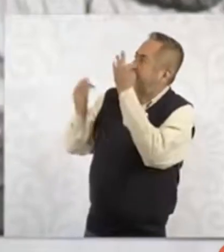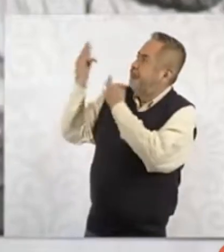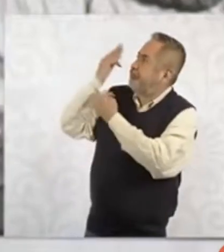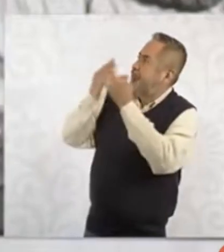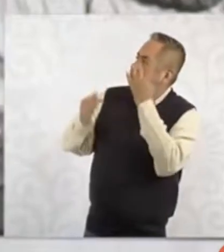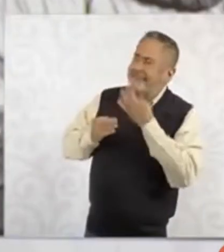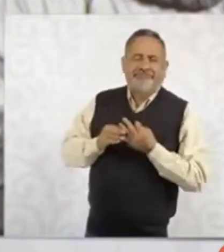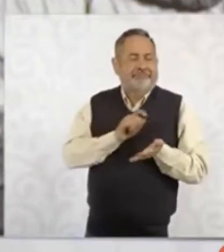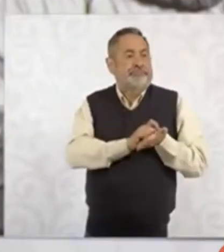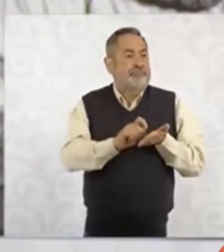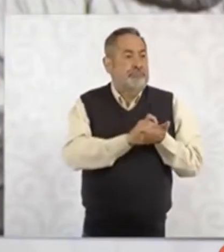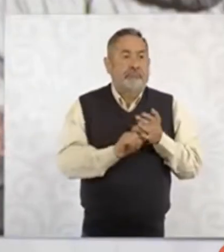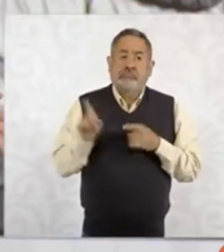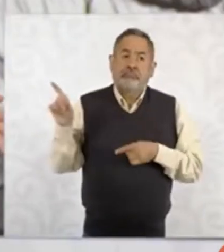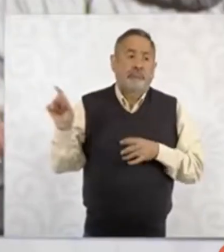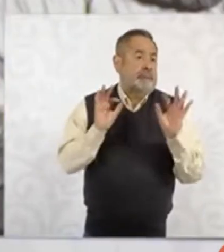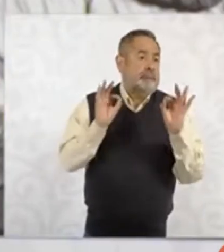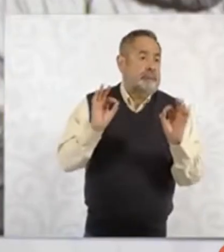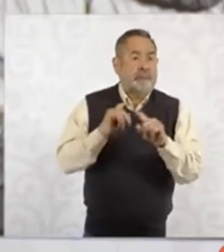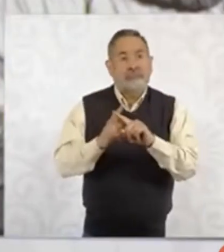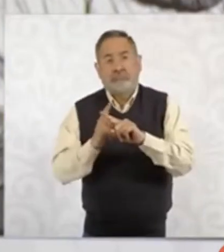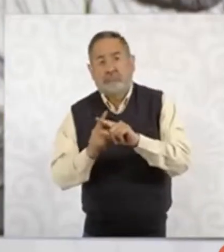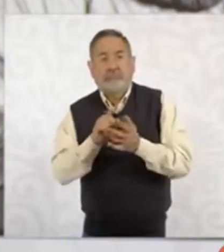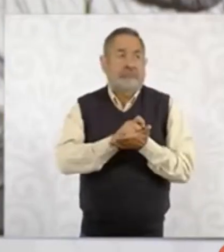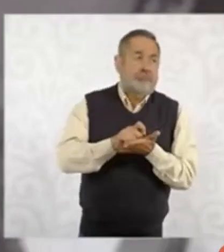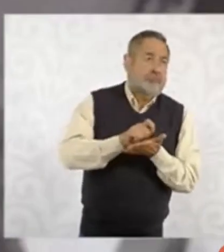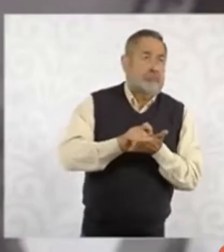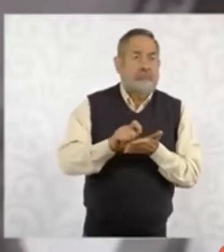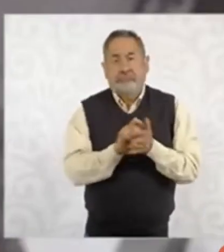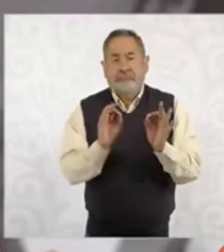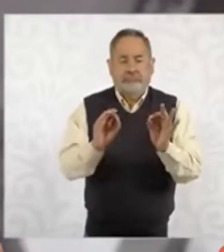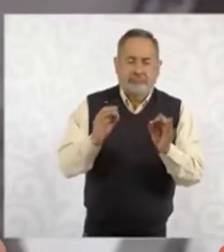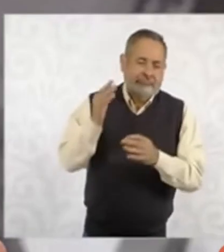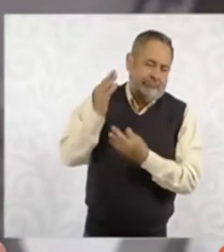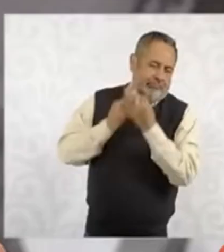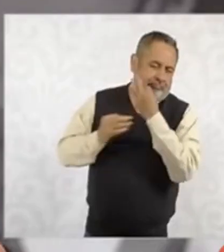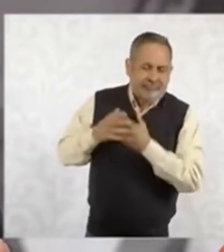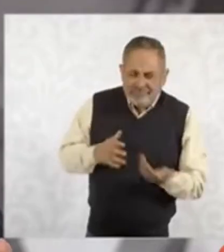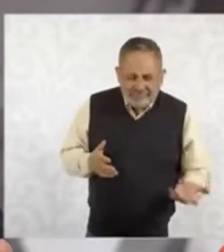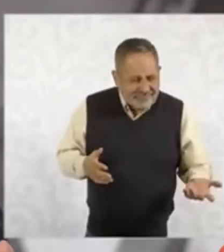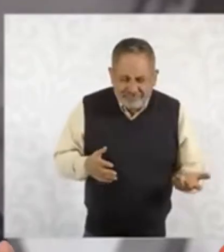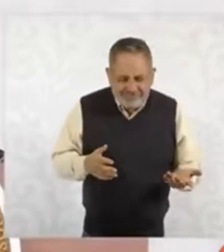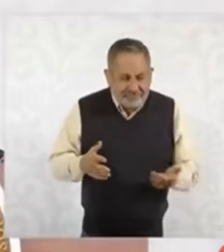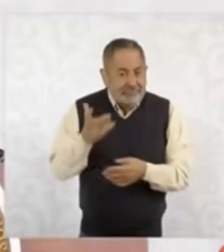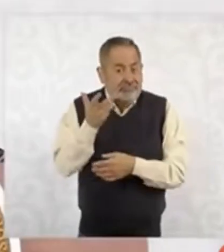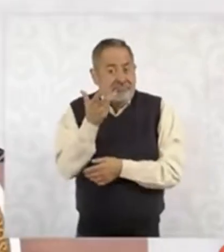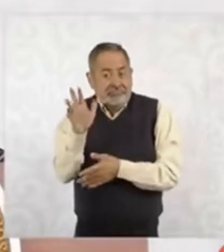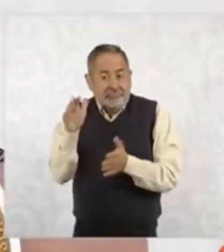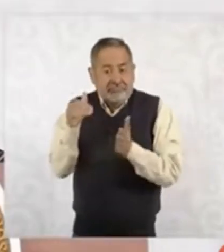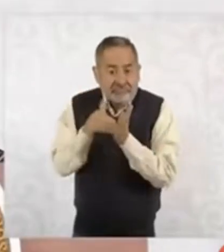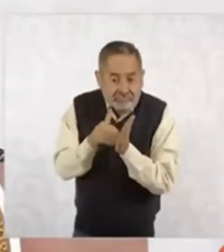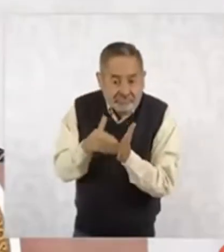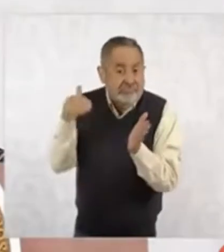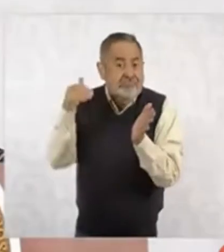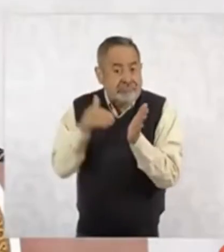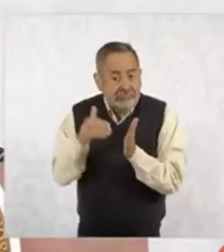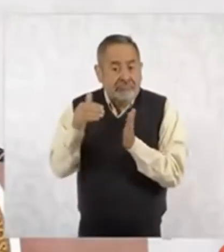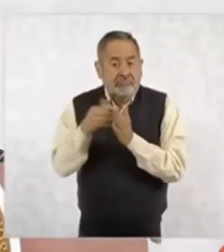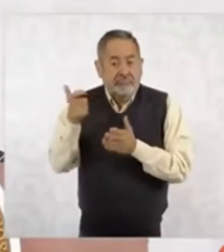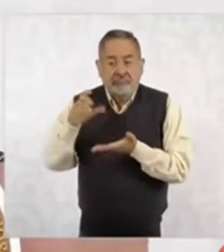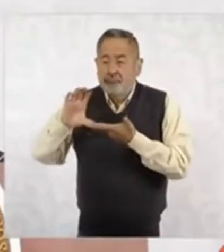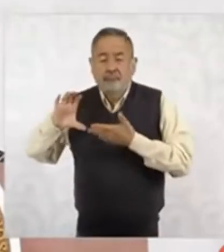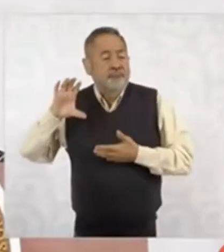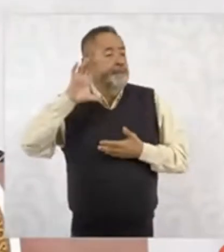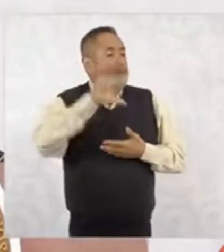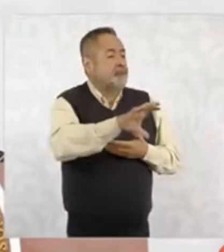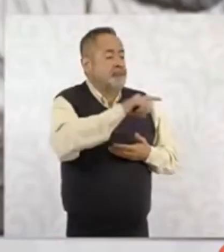usted lo sabe todo México. 10,000 millones de pesos destinados a los medios durante el periodo de Peña